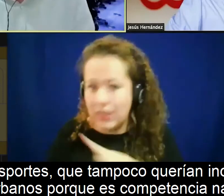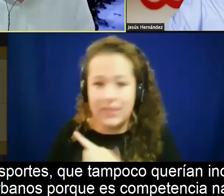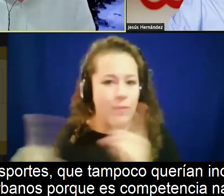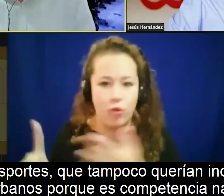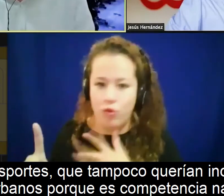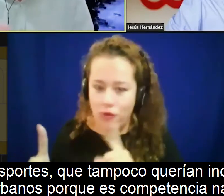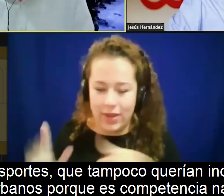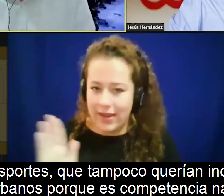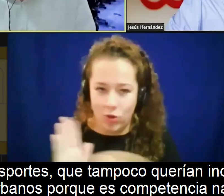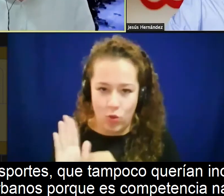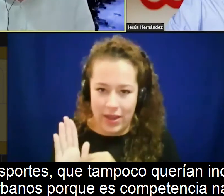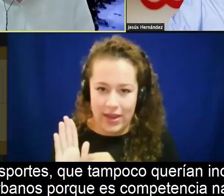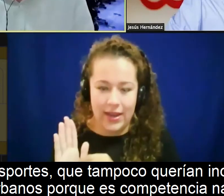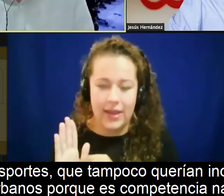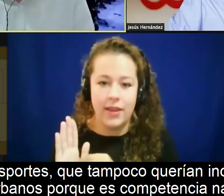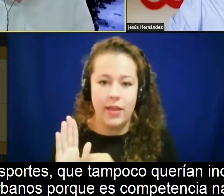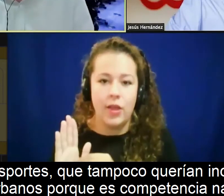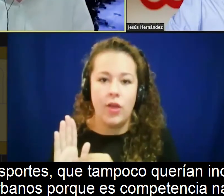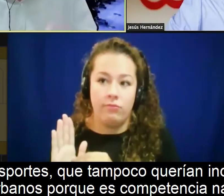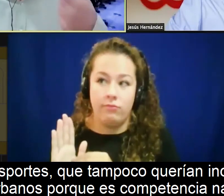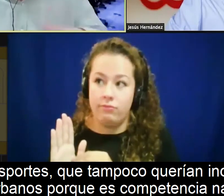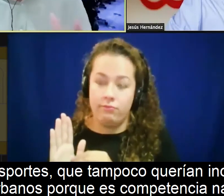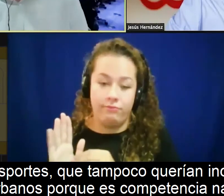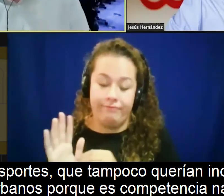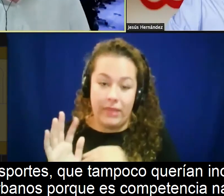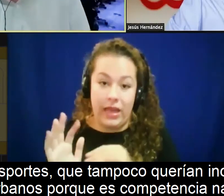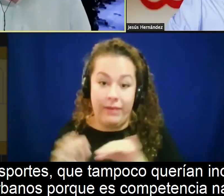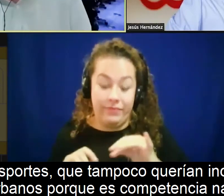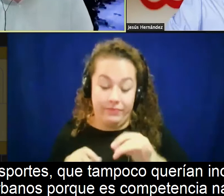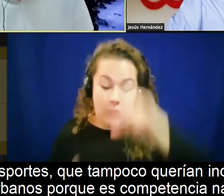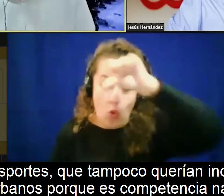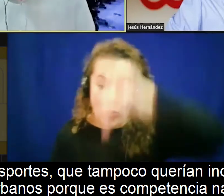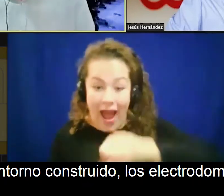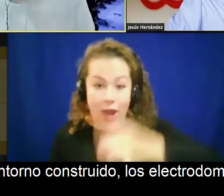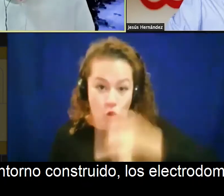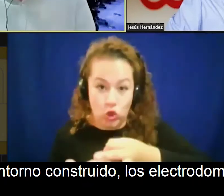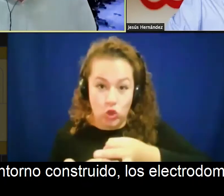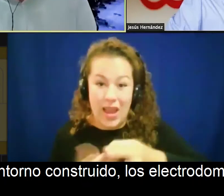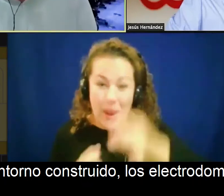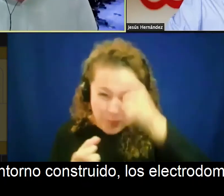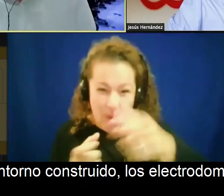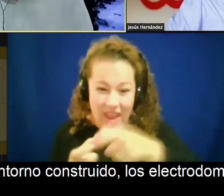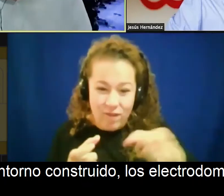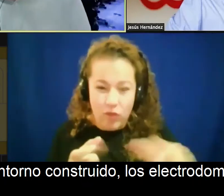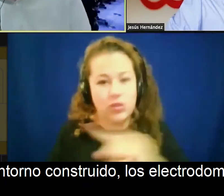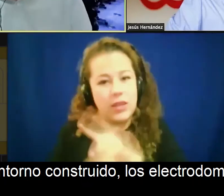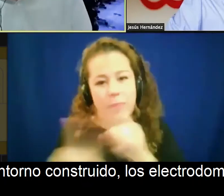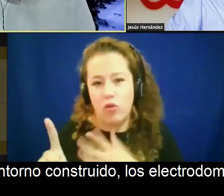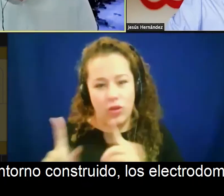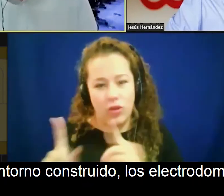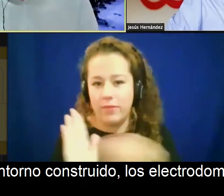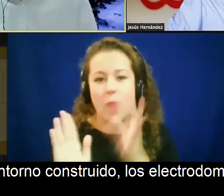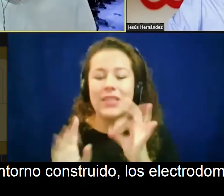los regionales y los urbanos, porque claro, eso es competencia nacional. El entorno